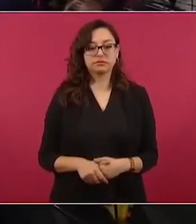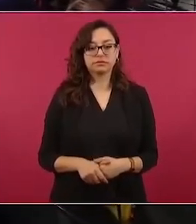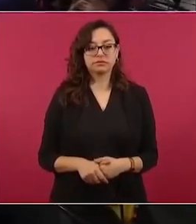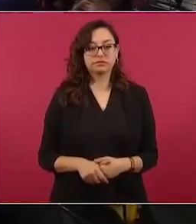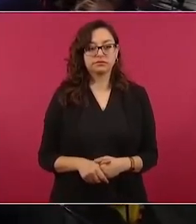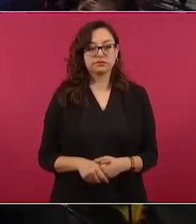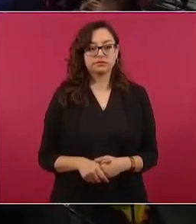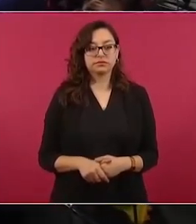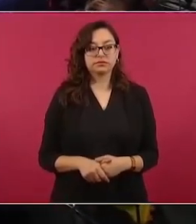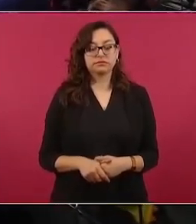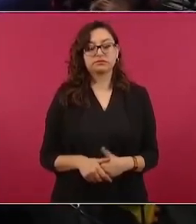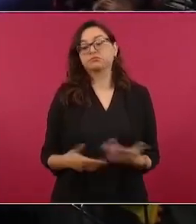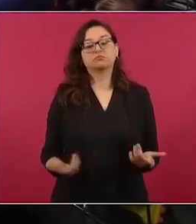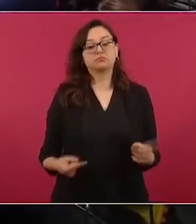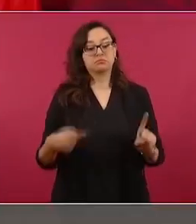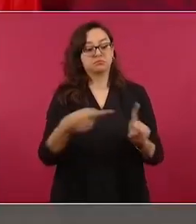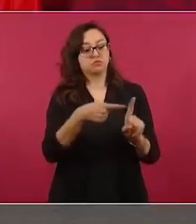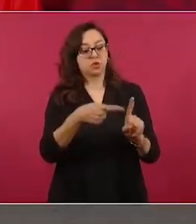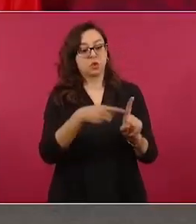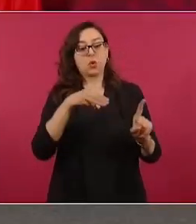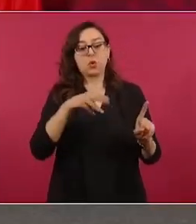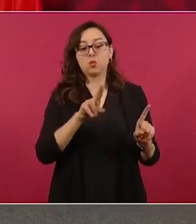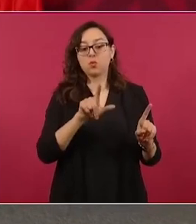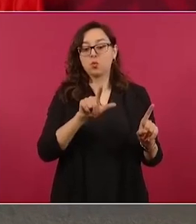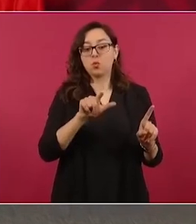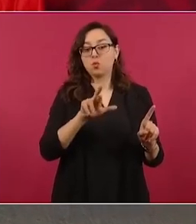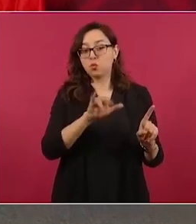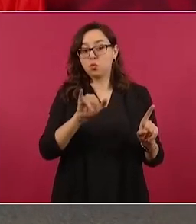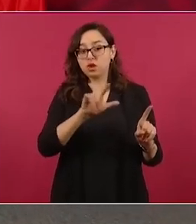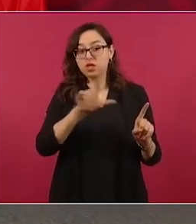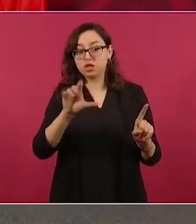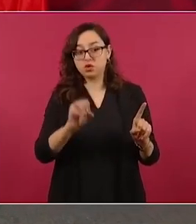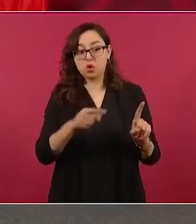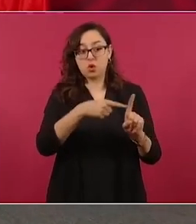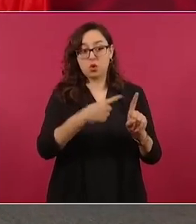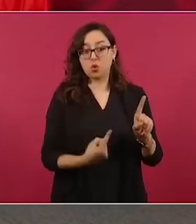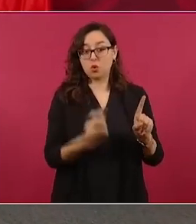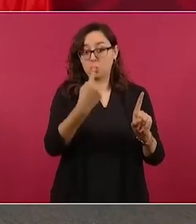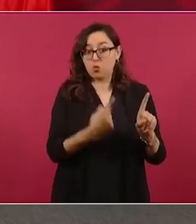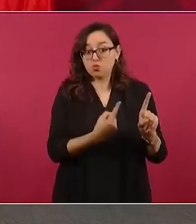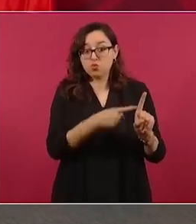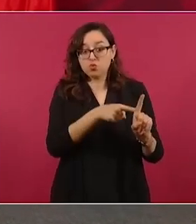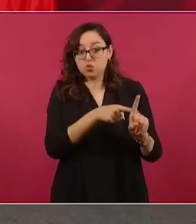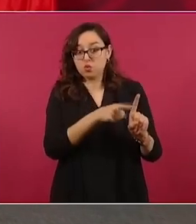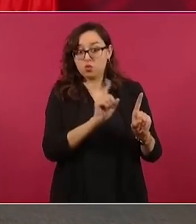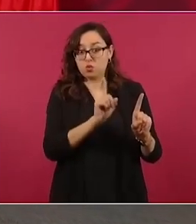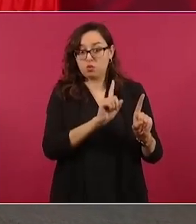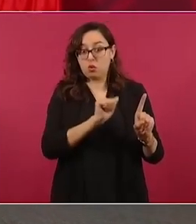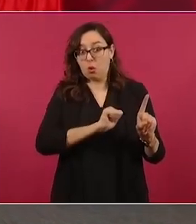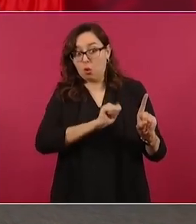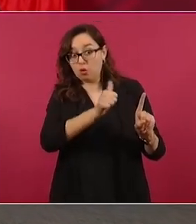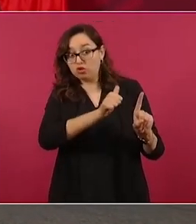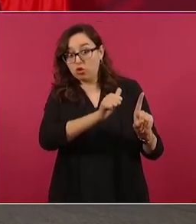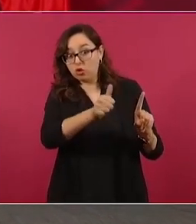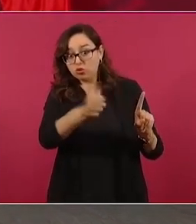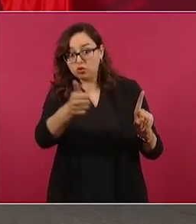no es nada más Murillo Karam, pues que Murillo Karam diga quién le dio la orden.